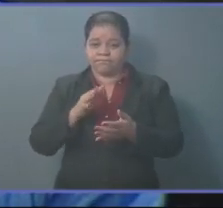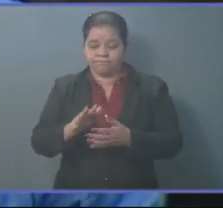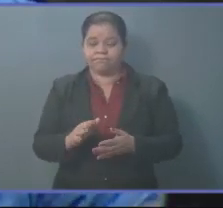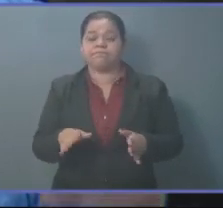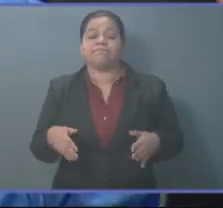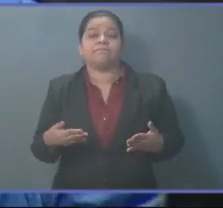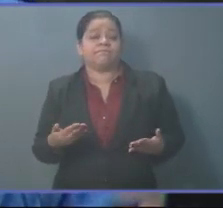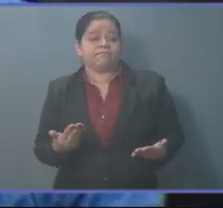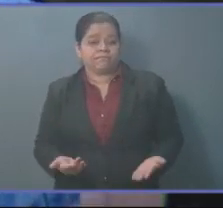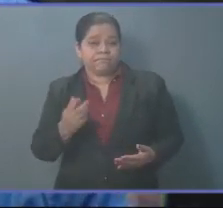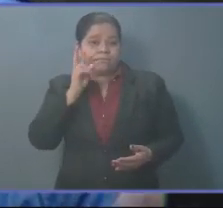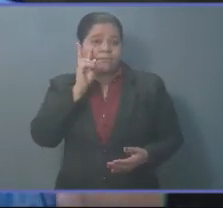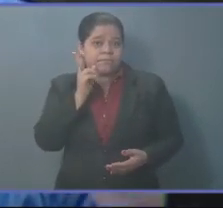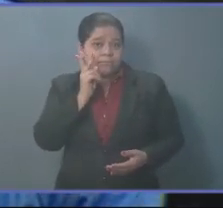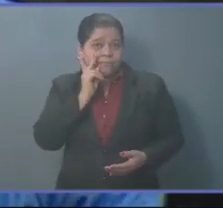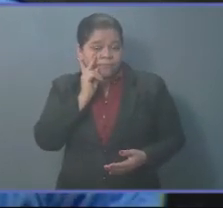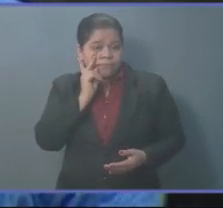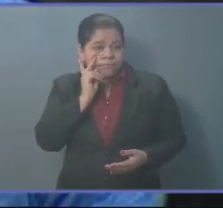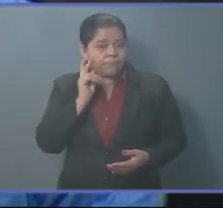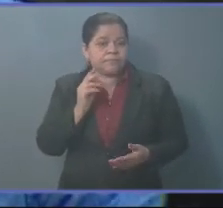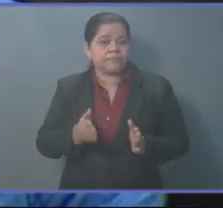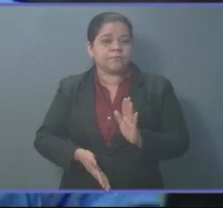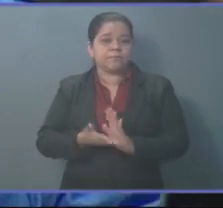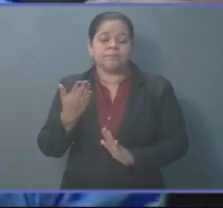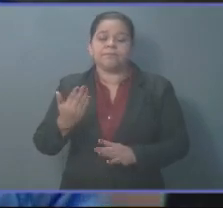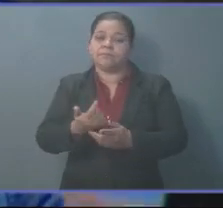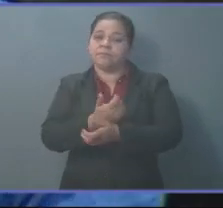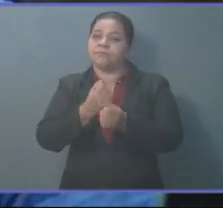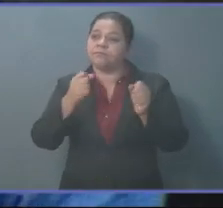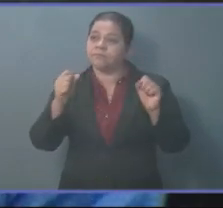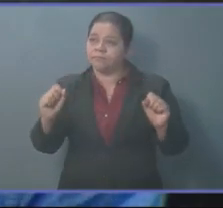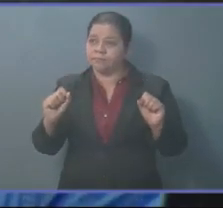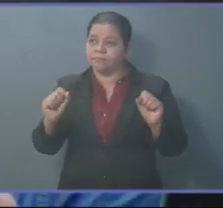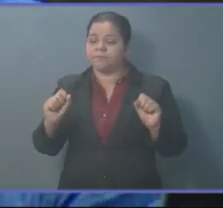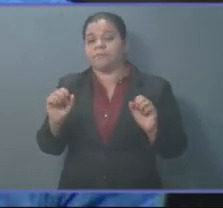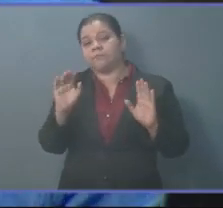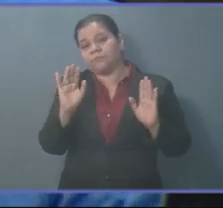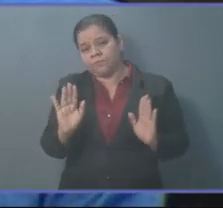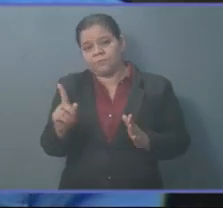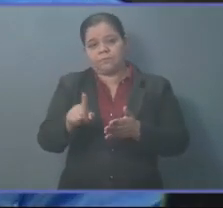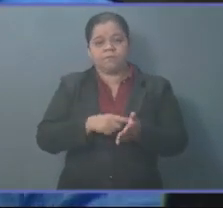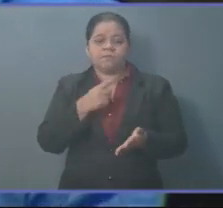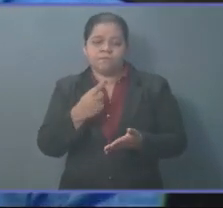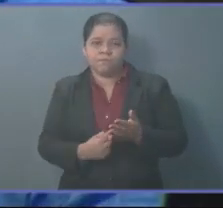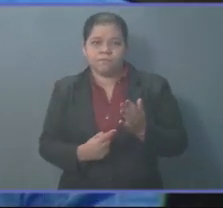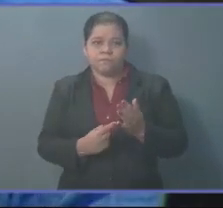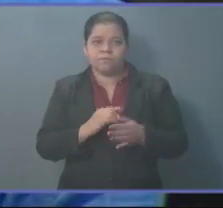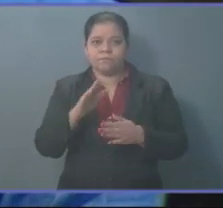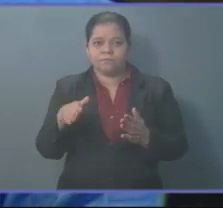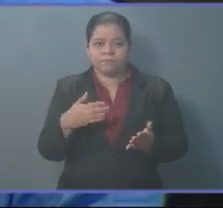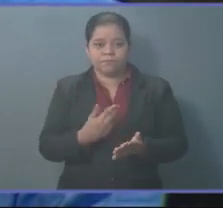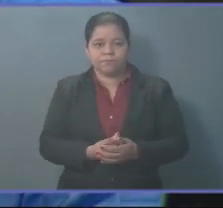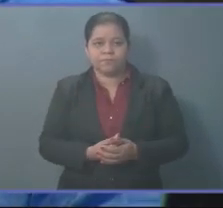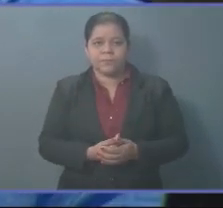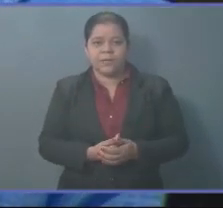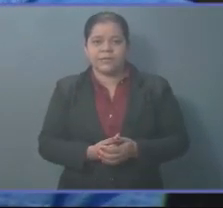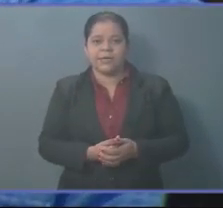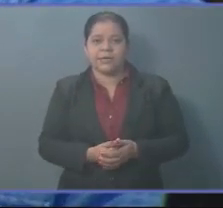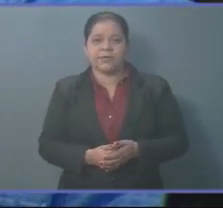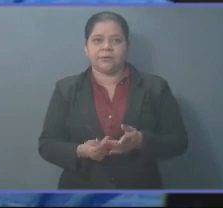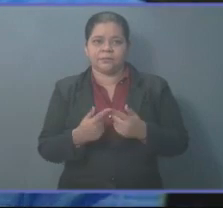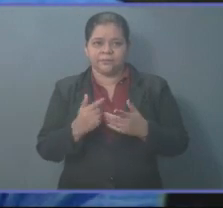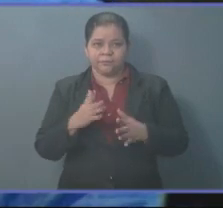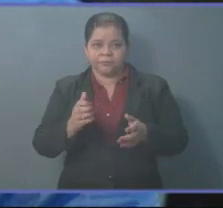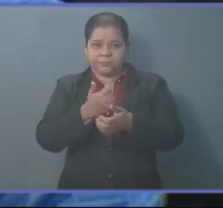eso constituye automáticamente la libertad o la prohibición o regulación o restricción de